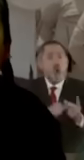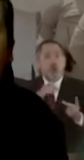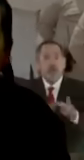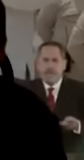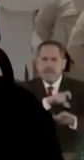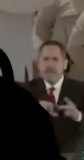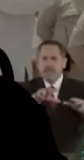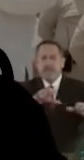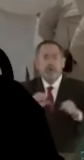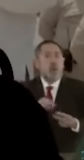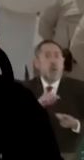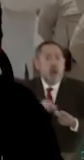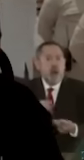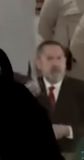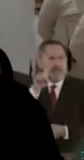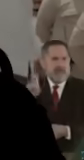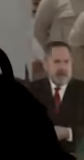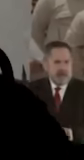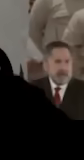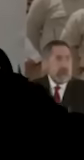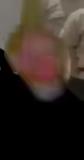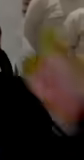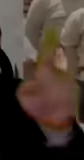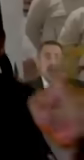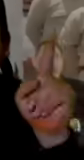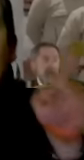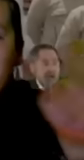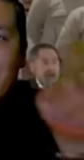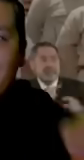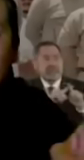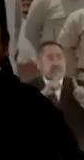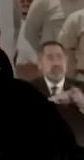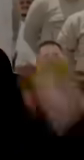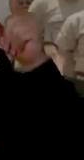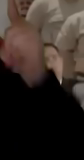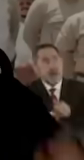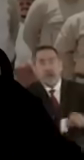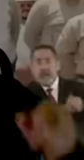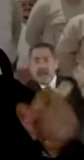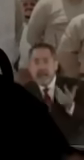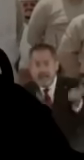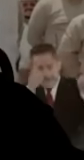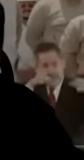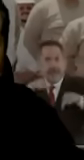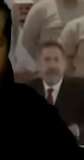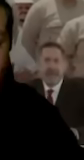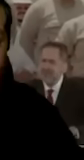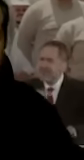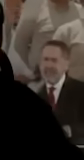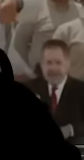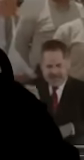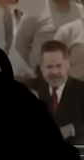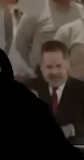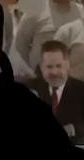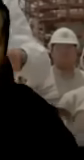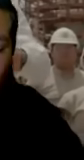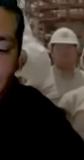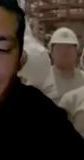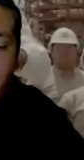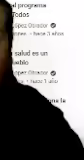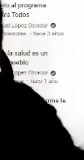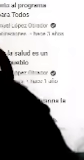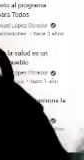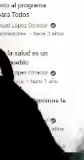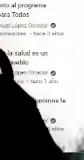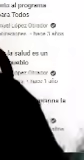desde un inicio el presidente López Obrador prometió, la soberanía energética, porque esto nos va a beneficiar a todas y a todos